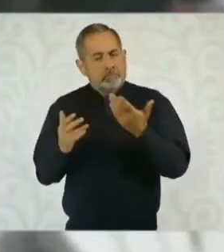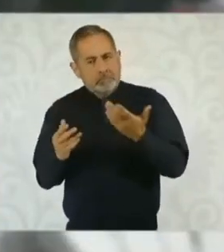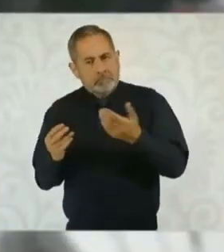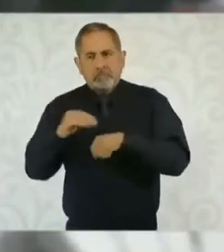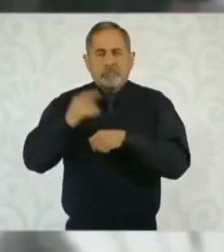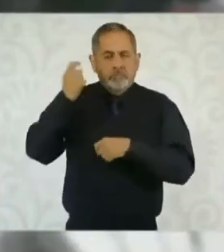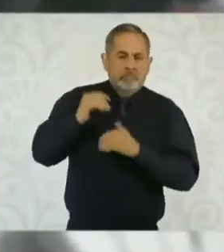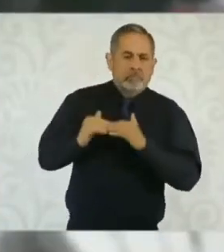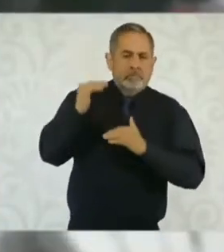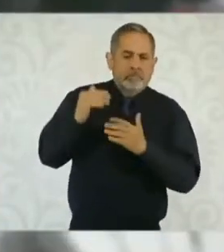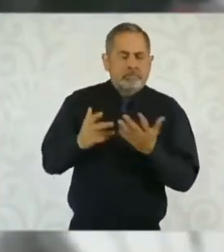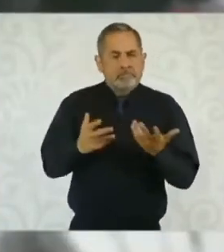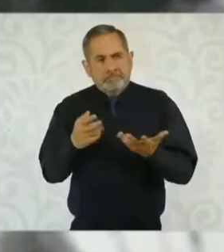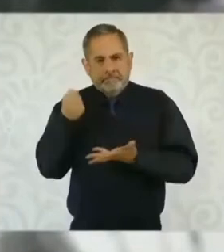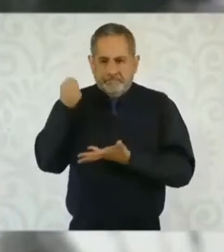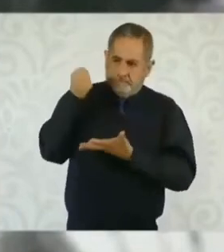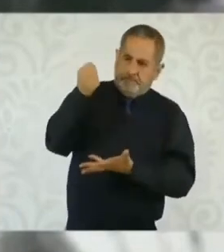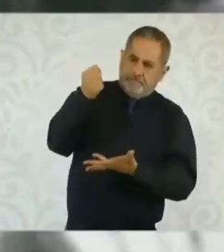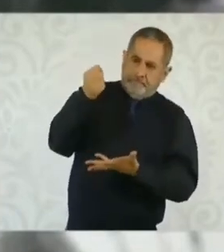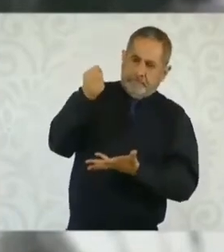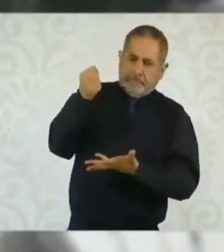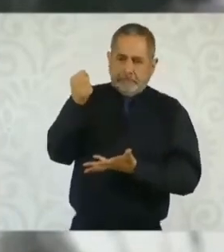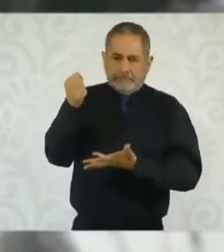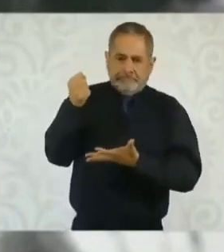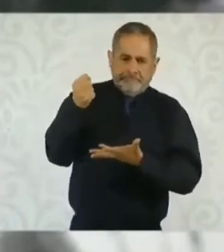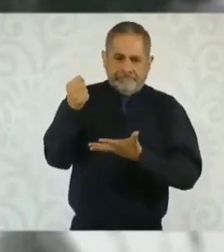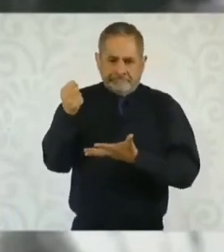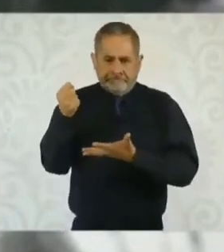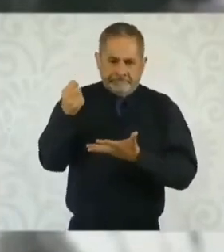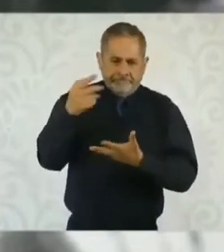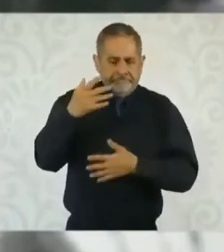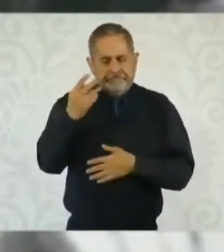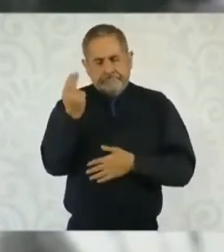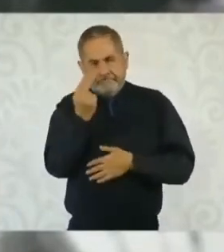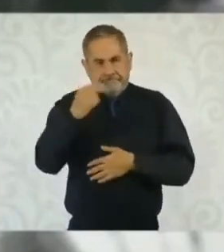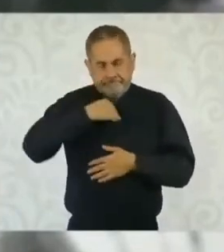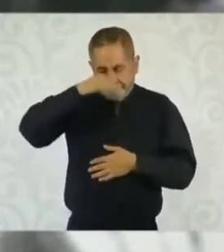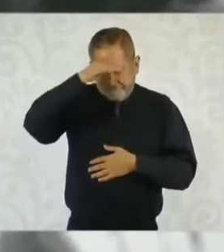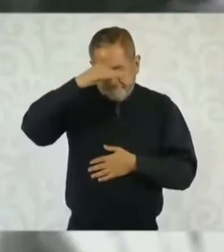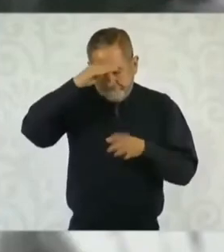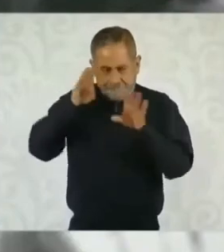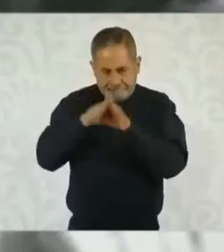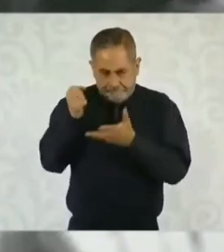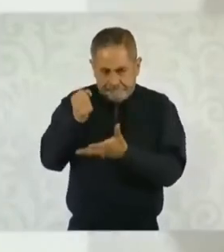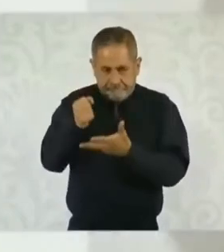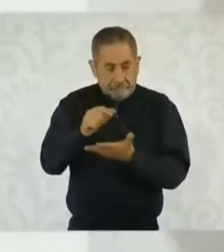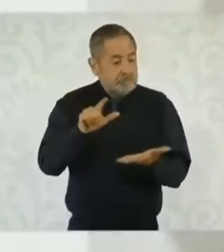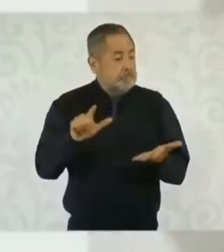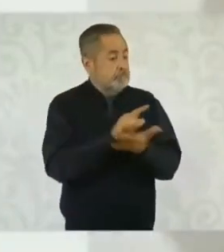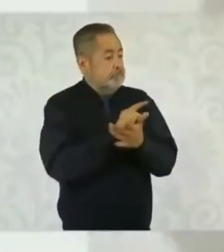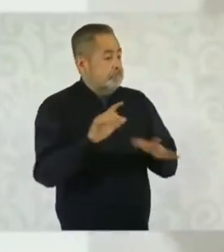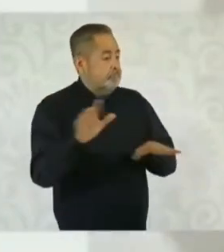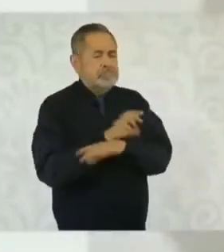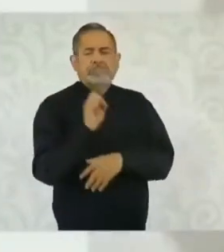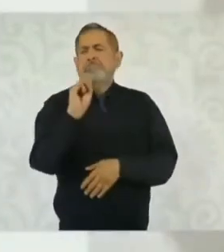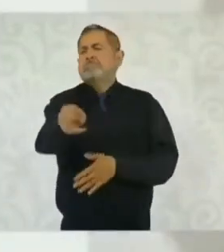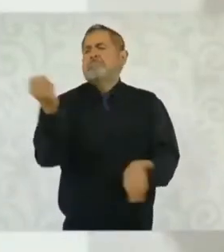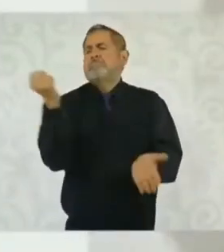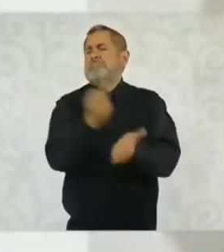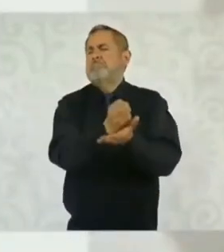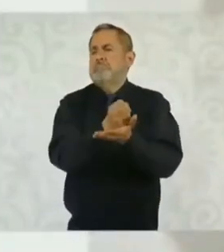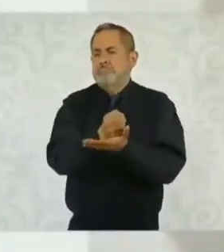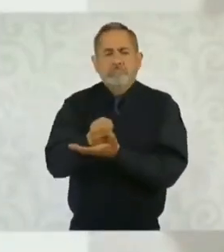pues tiene un impacto presupuestal. Entonces, nosotros tenemos que revisar muy a fondo porque para cambiar la ley pues necesitamos saber